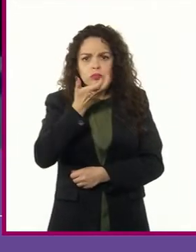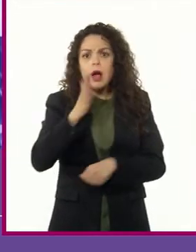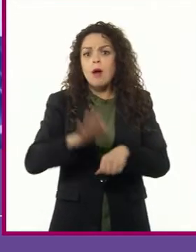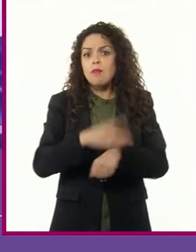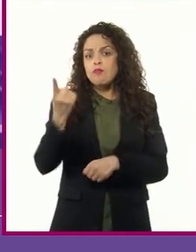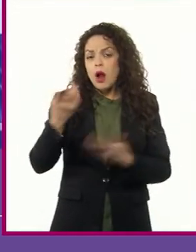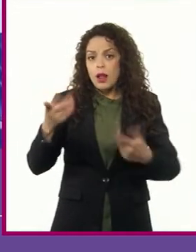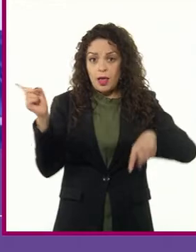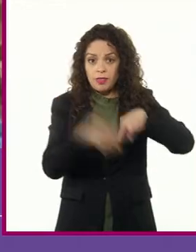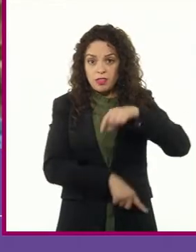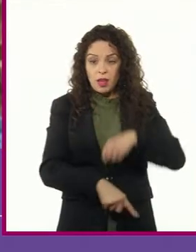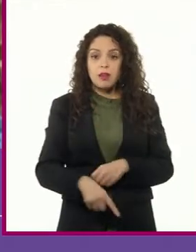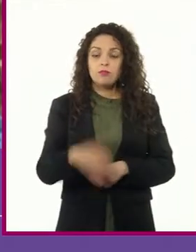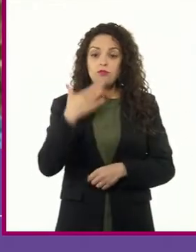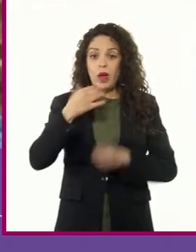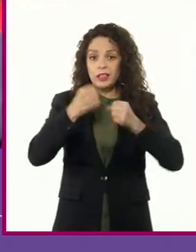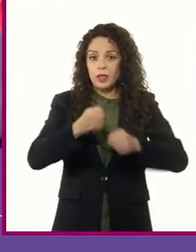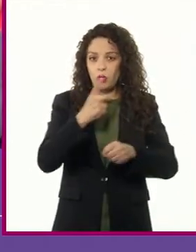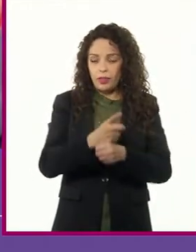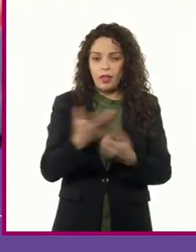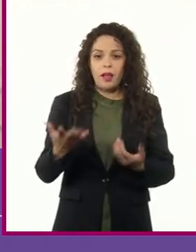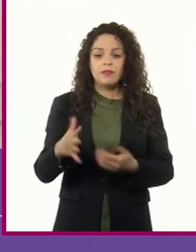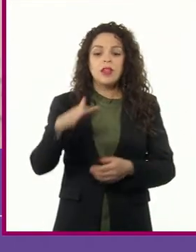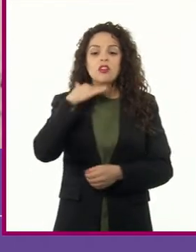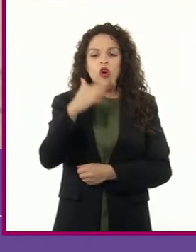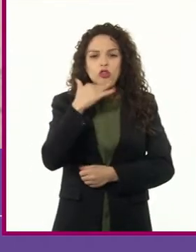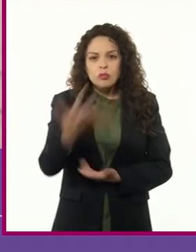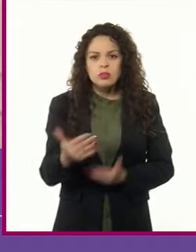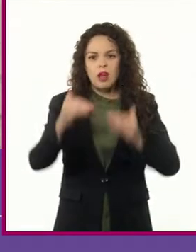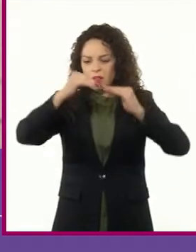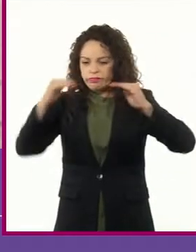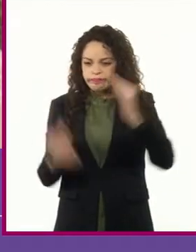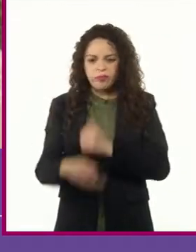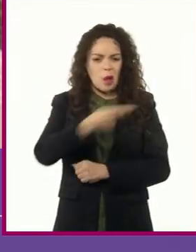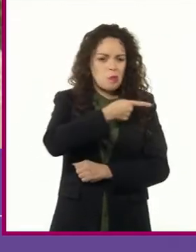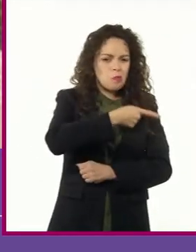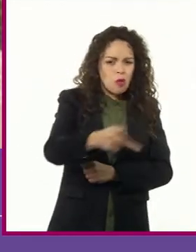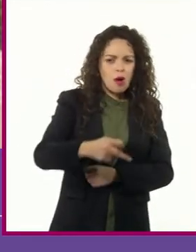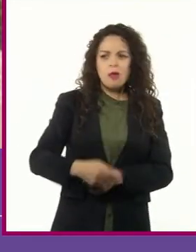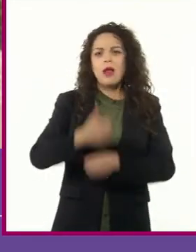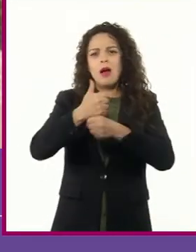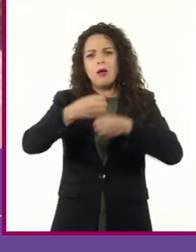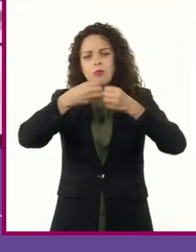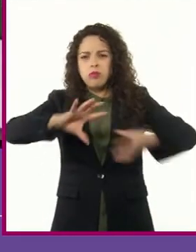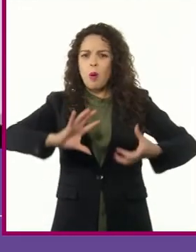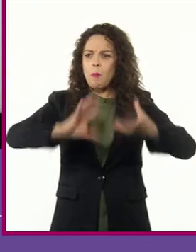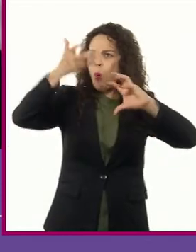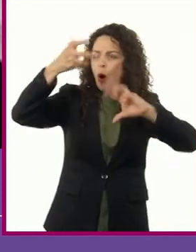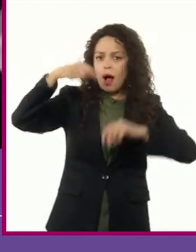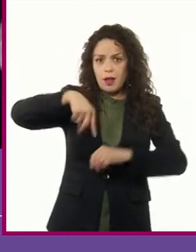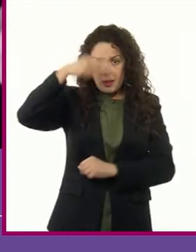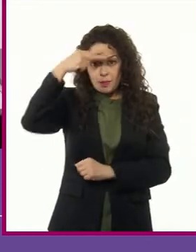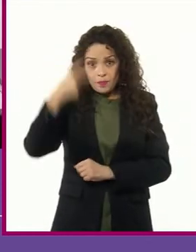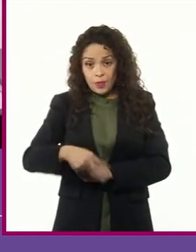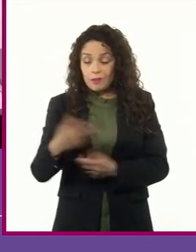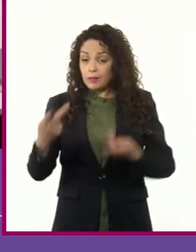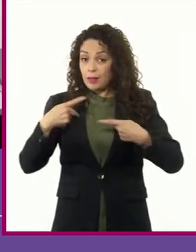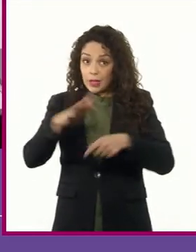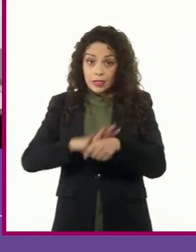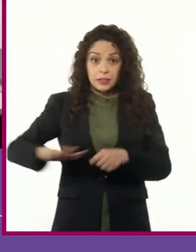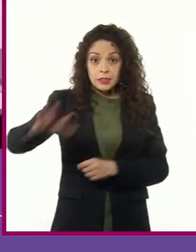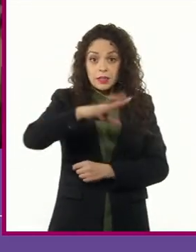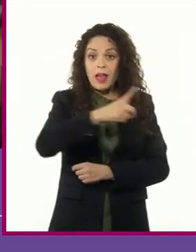inseguridad, corrupción, desigualdad, pobreza y violencia que existen en nuestro país, la ciudadanía